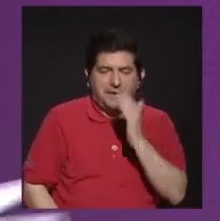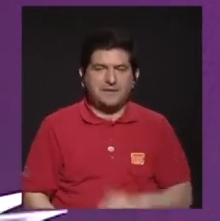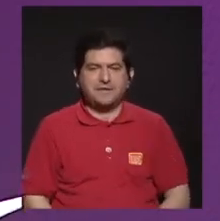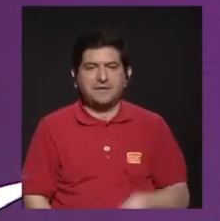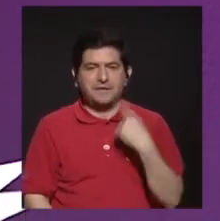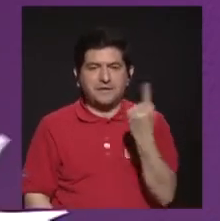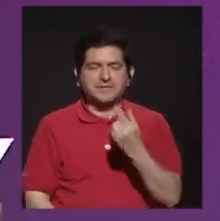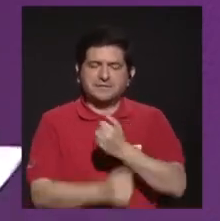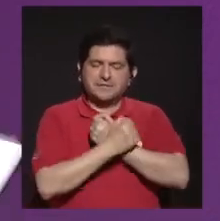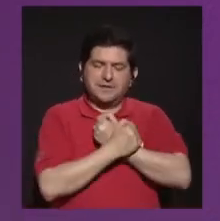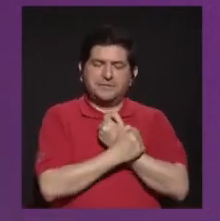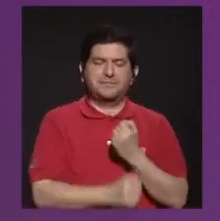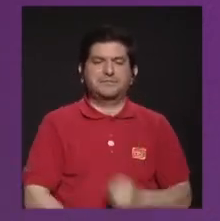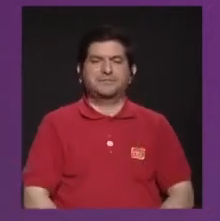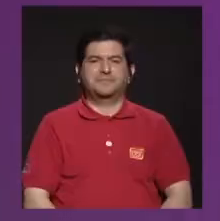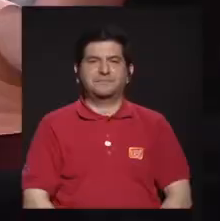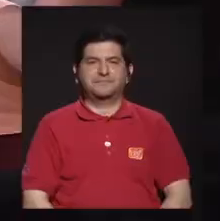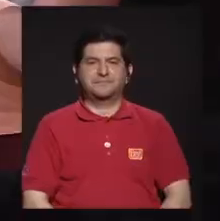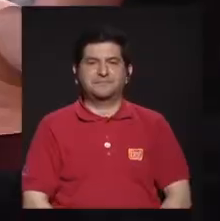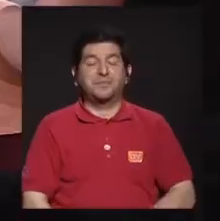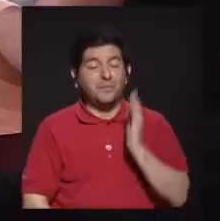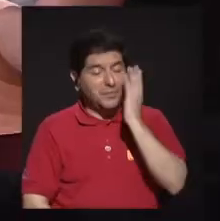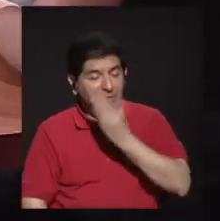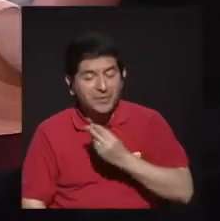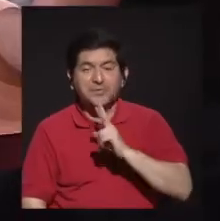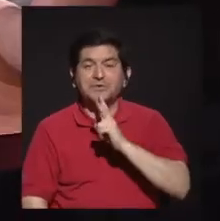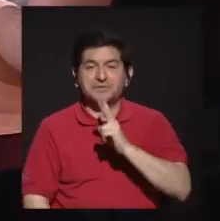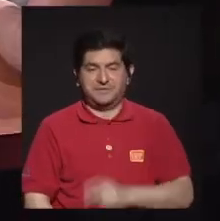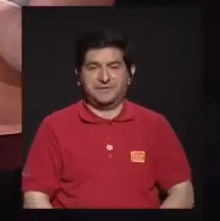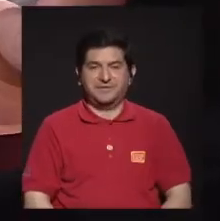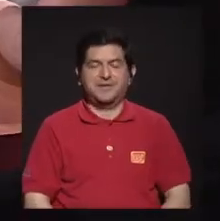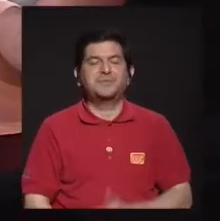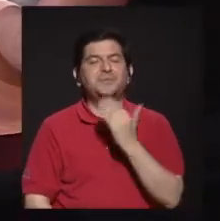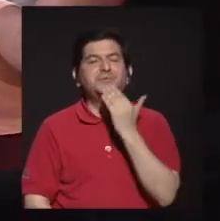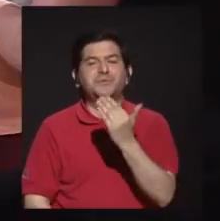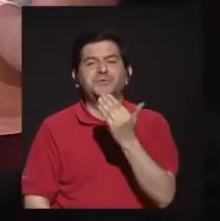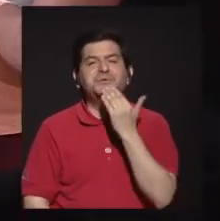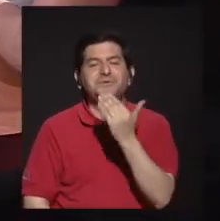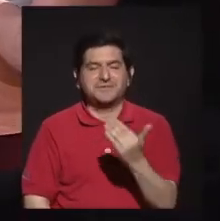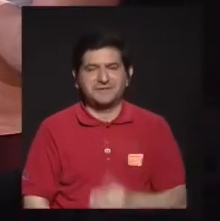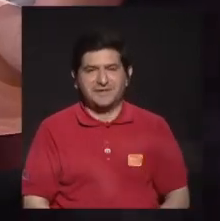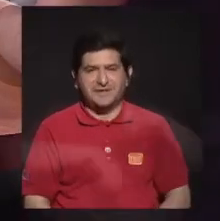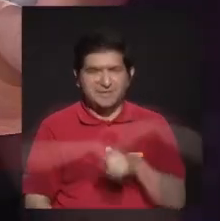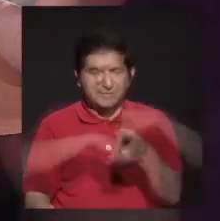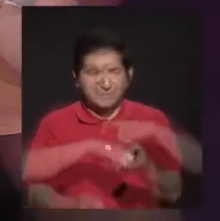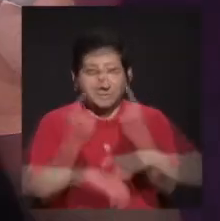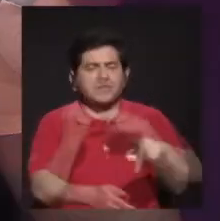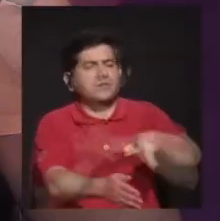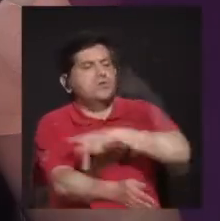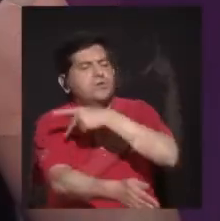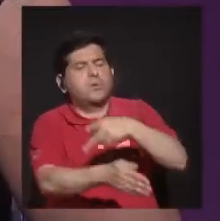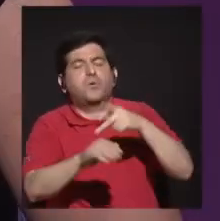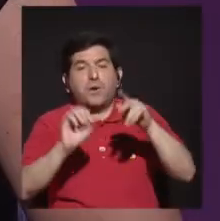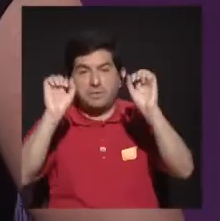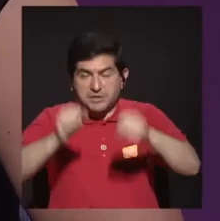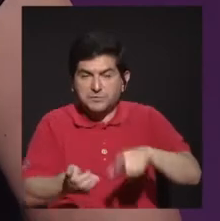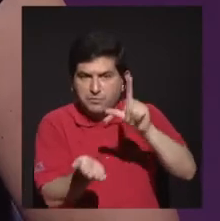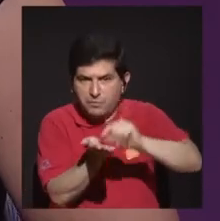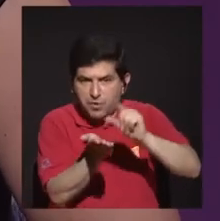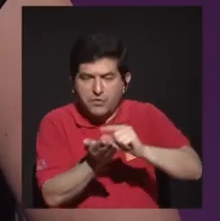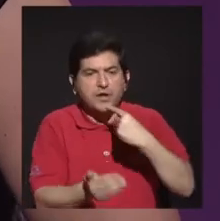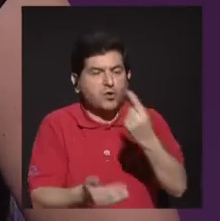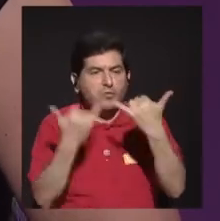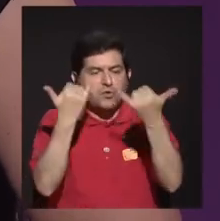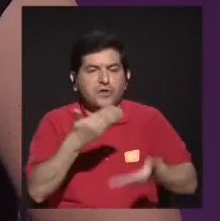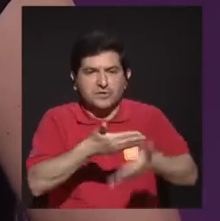de seguirte amando. Chicas, ¿y soñaban ustedes que en algún momento sus poemas se llegaran a publicar, como lo